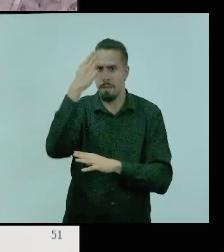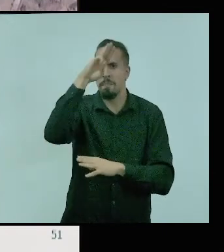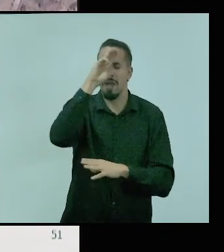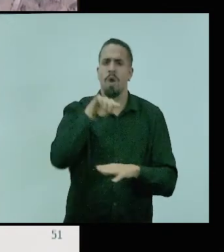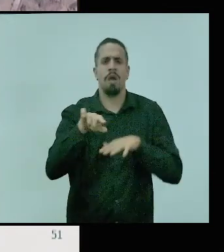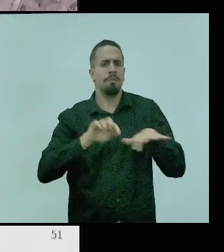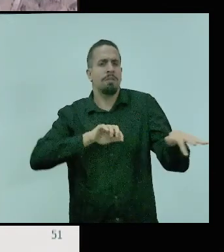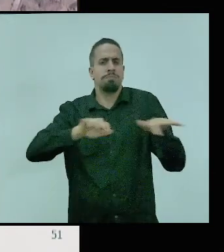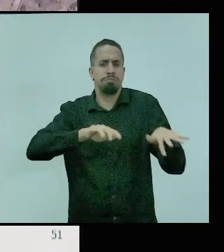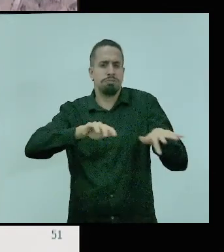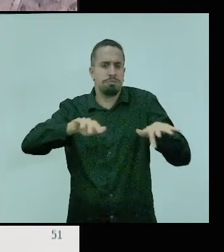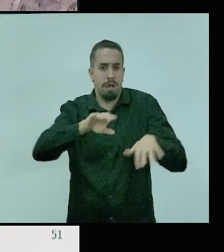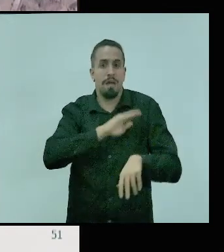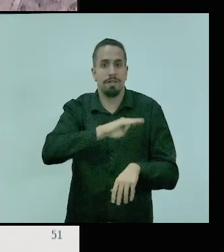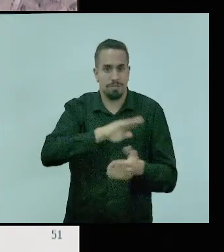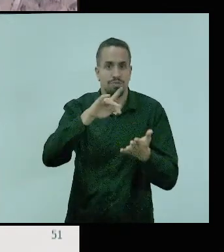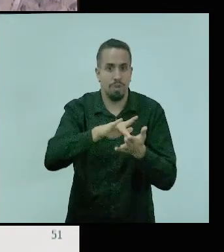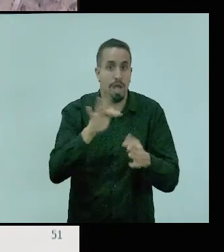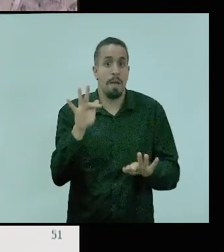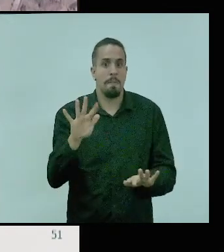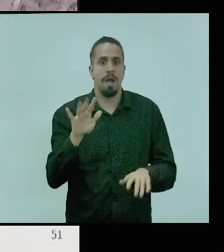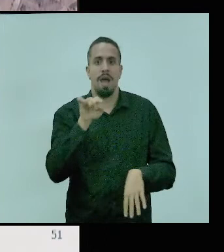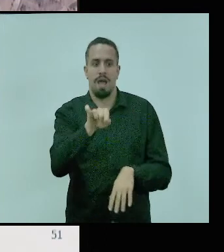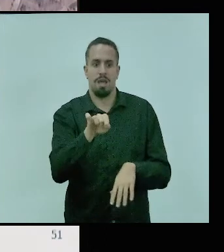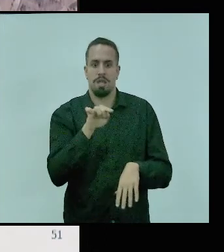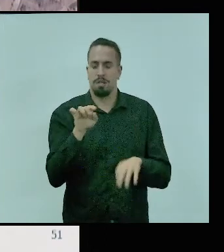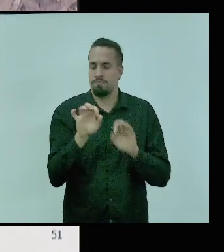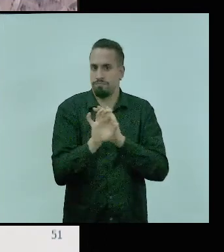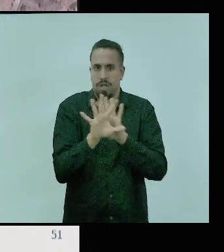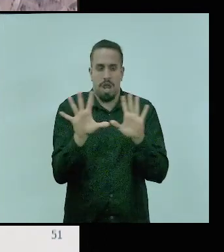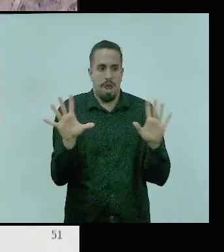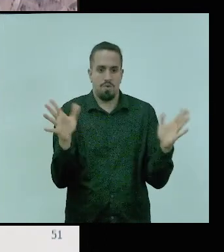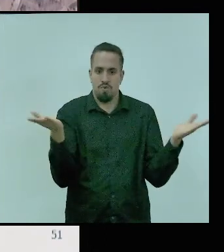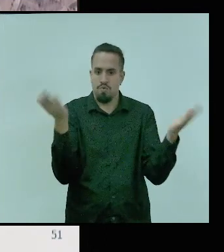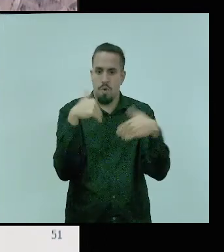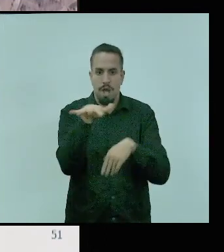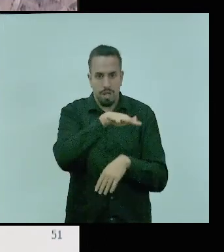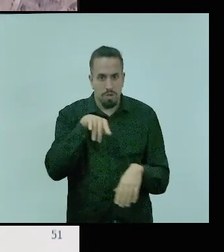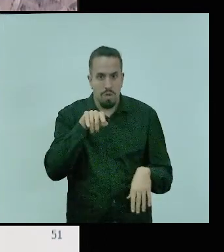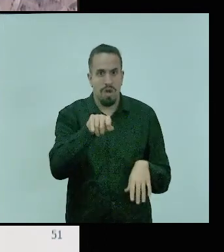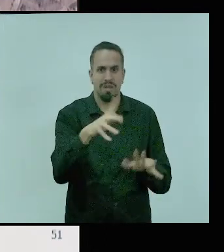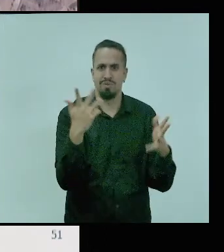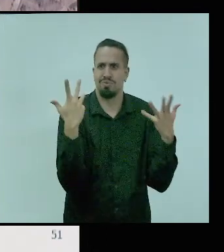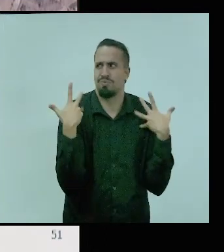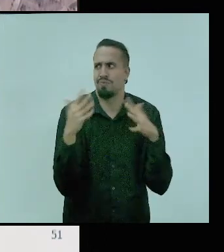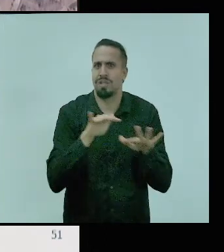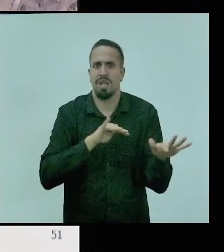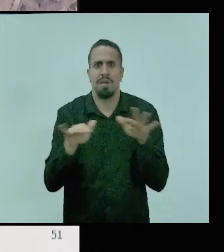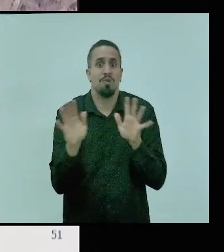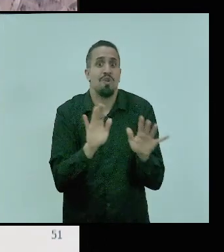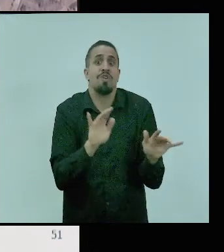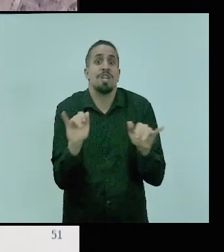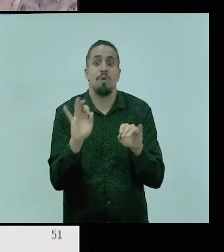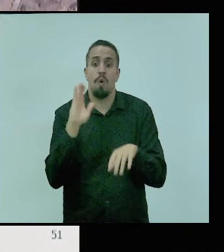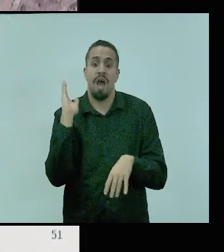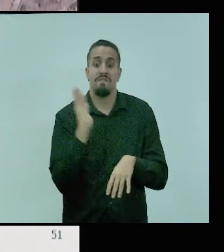grandes terremotos, pero en esta zona no había evidencia alguna de que hubieran sufrido ningún terremoto o que hubiera sido afectada